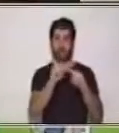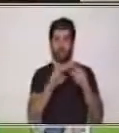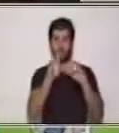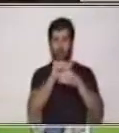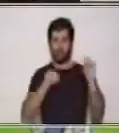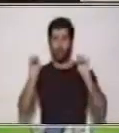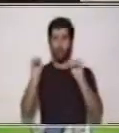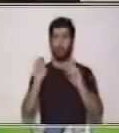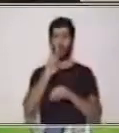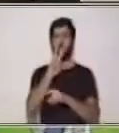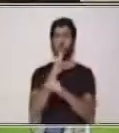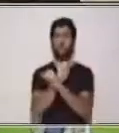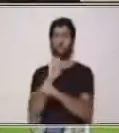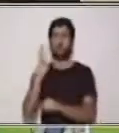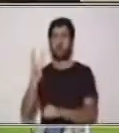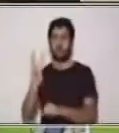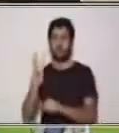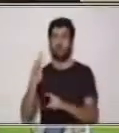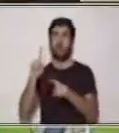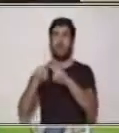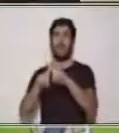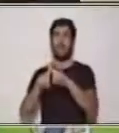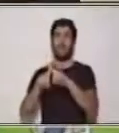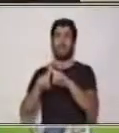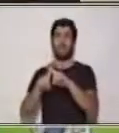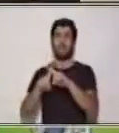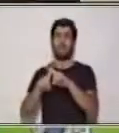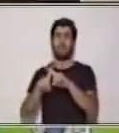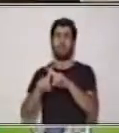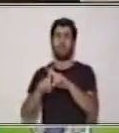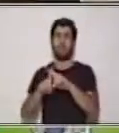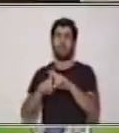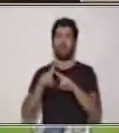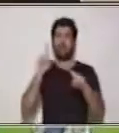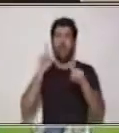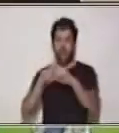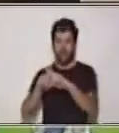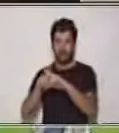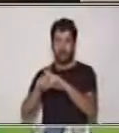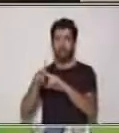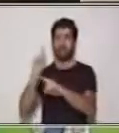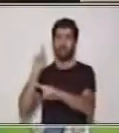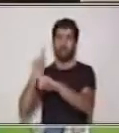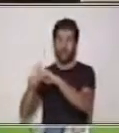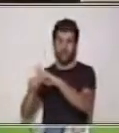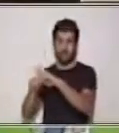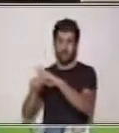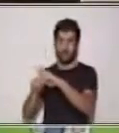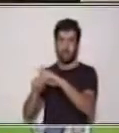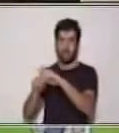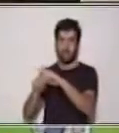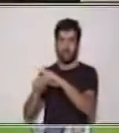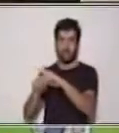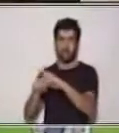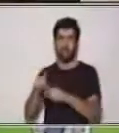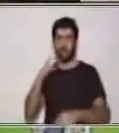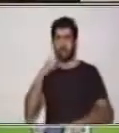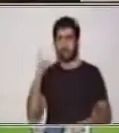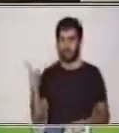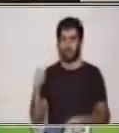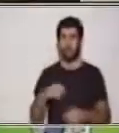Y x cubo lo podemos descomponer en x por x por x.